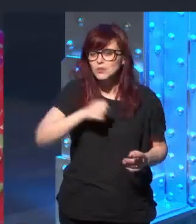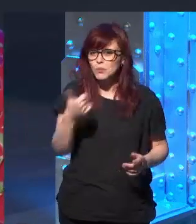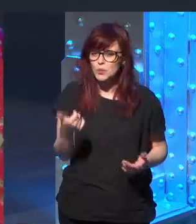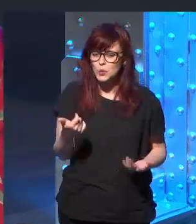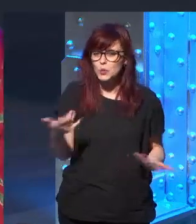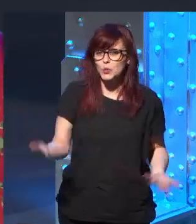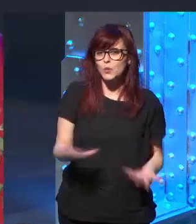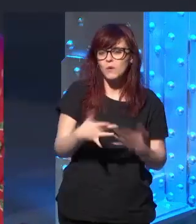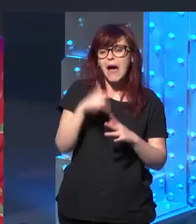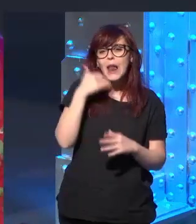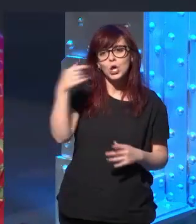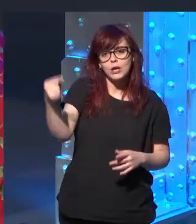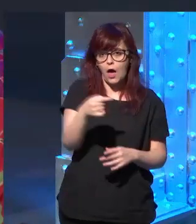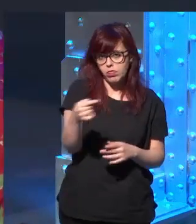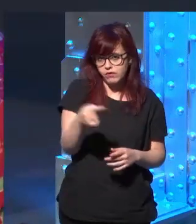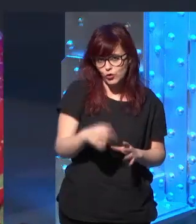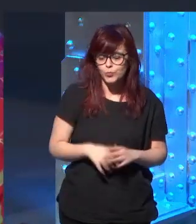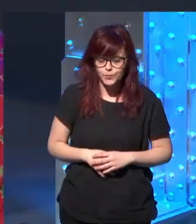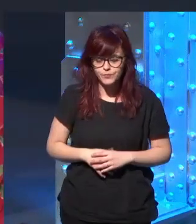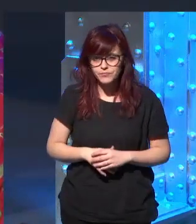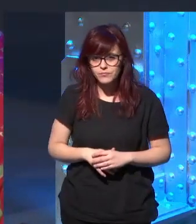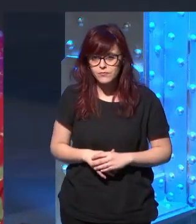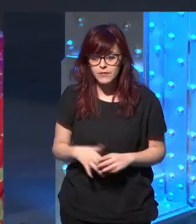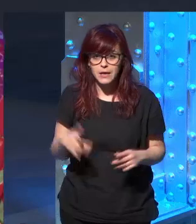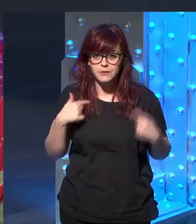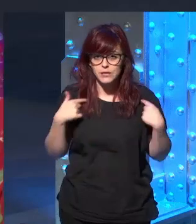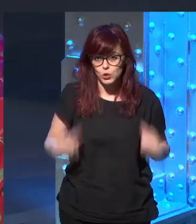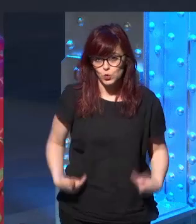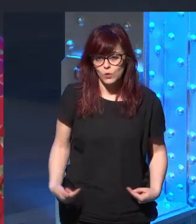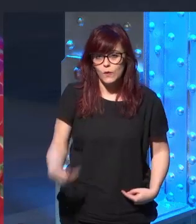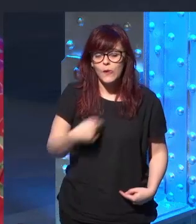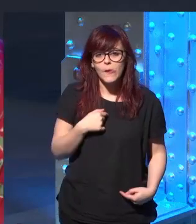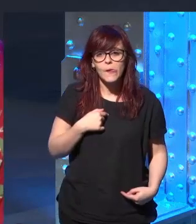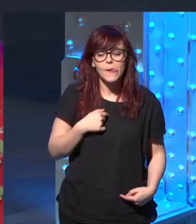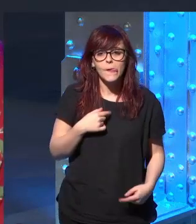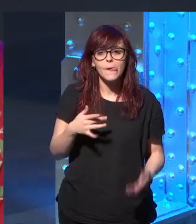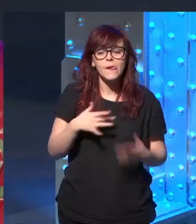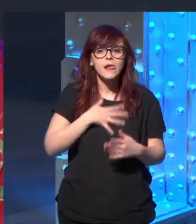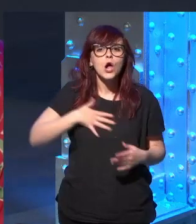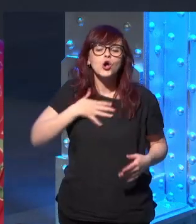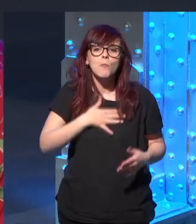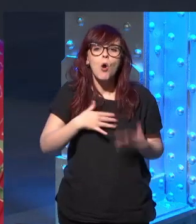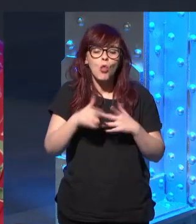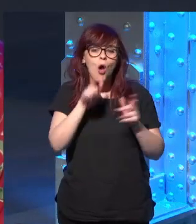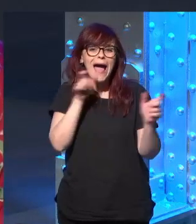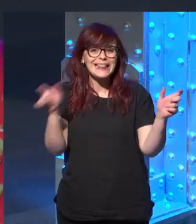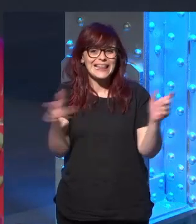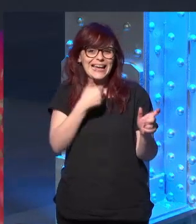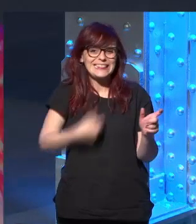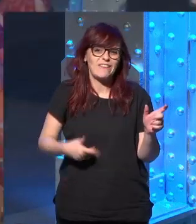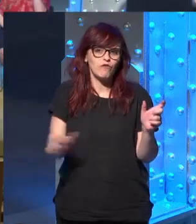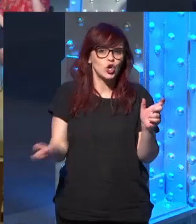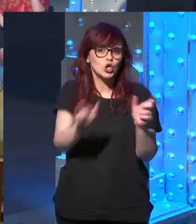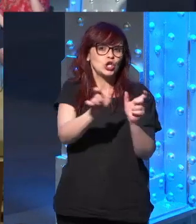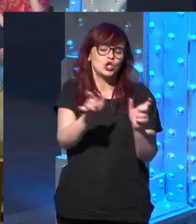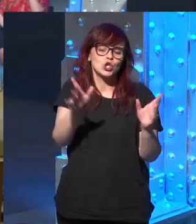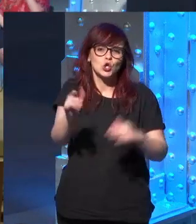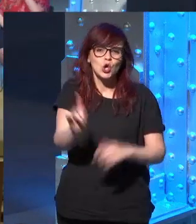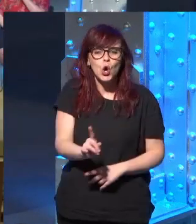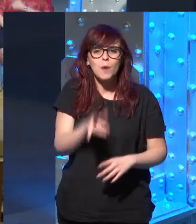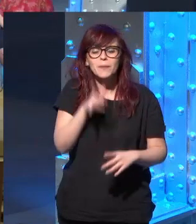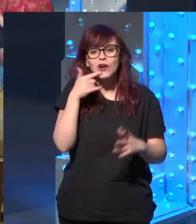ve como algo negativo. Claro, a mí, por ejemplo, no me incomodan los adjetivos en sí mismos, pero sí me incomoda ya